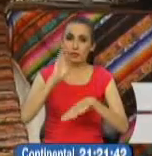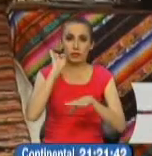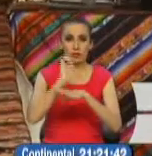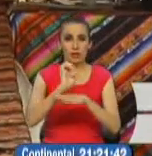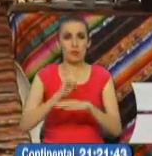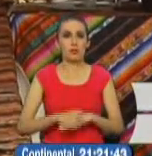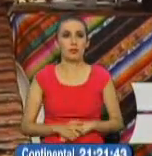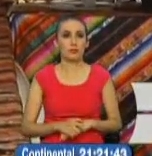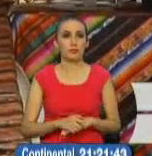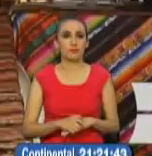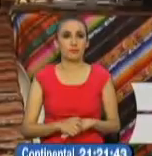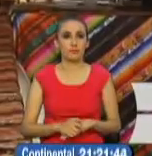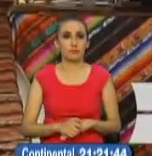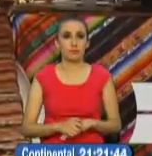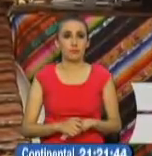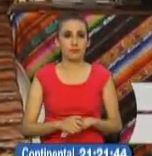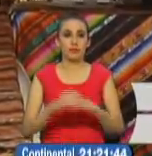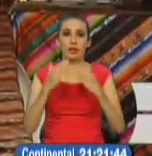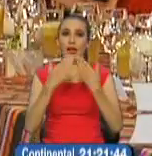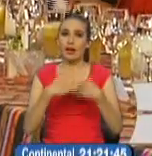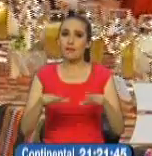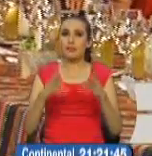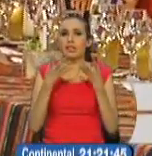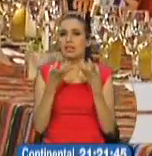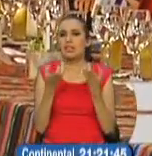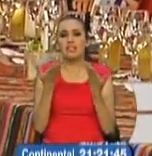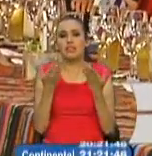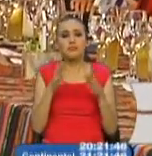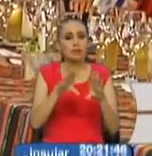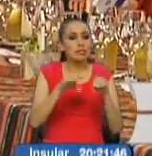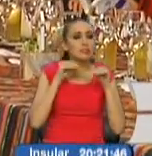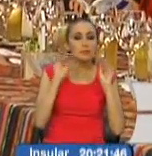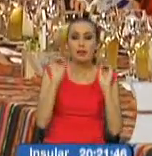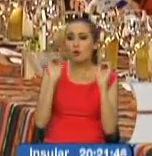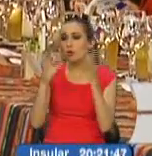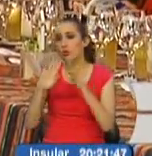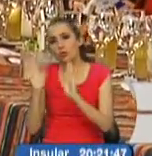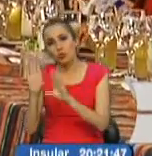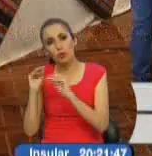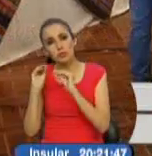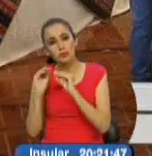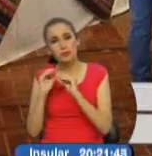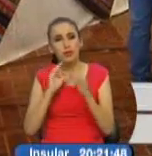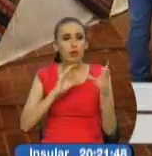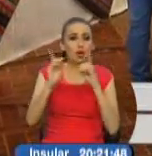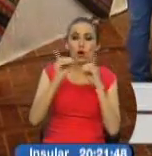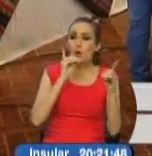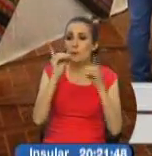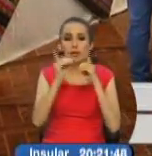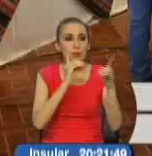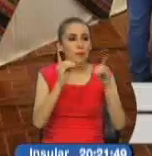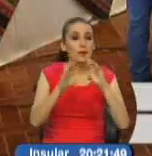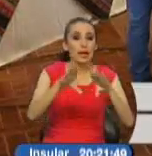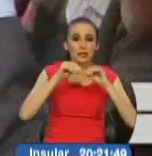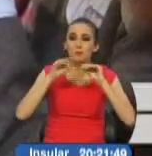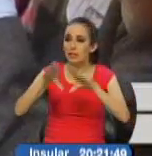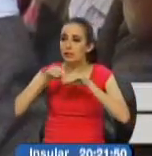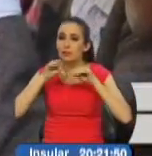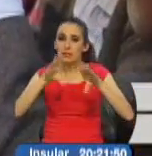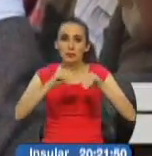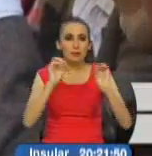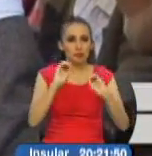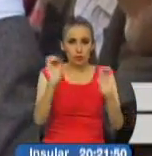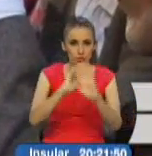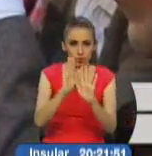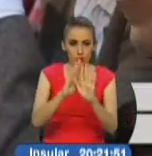ecuatoriano. A la final, el gobierno decidirá qué acepta y qué no. No todo lo que se dice con quienes se conversa se convertirá en política de Estado o